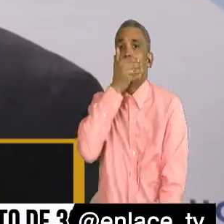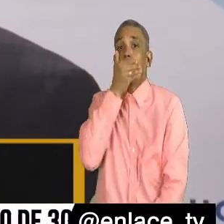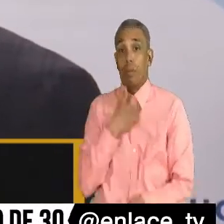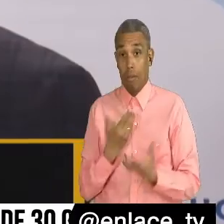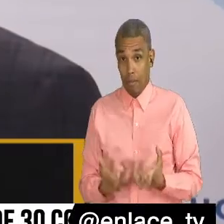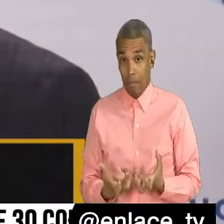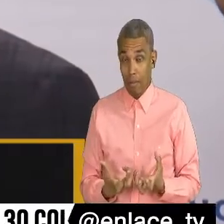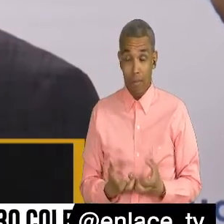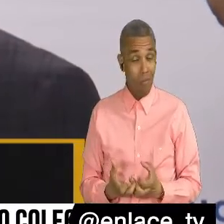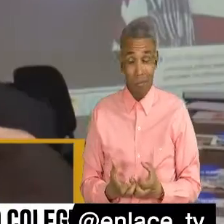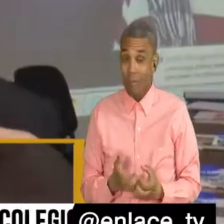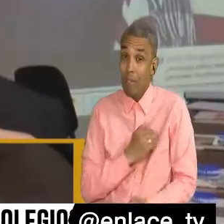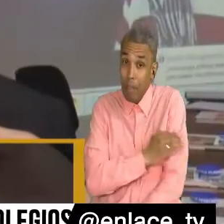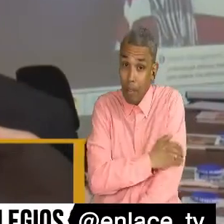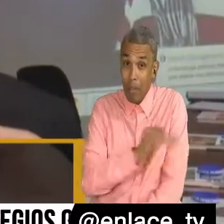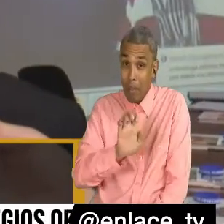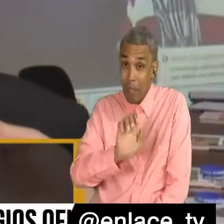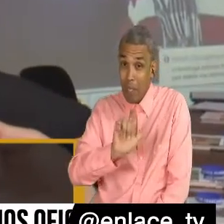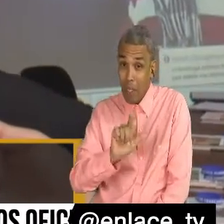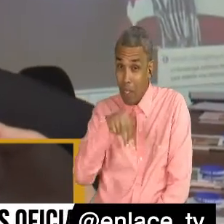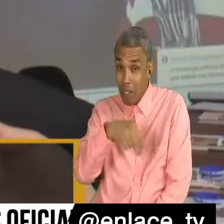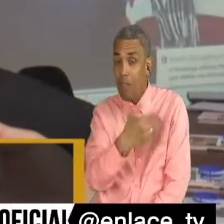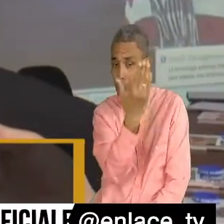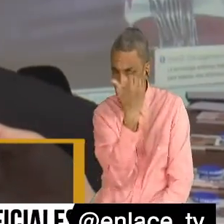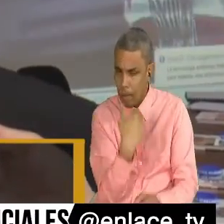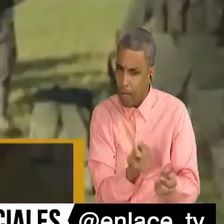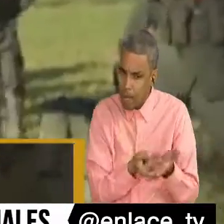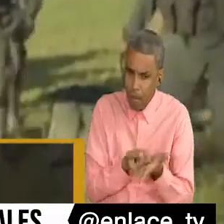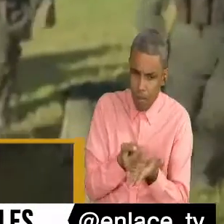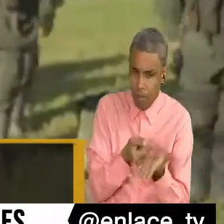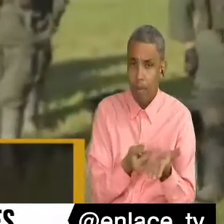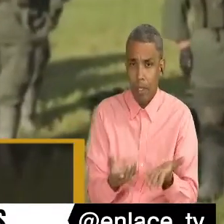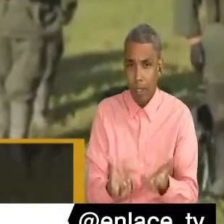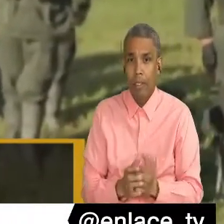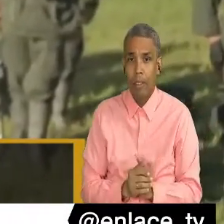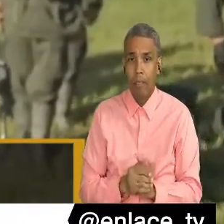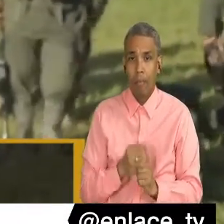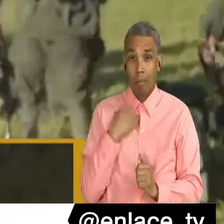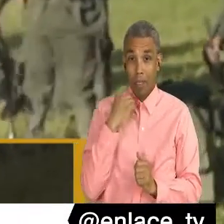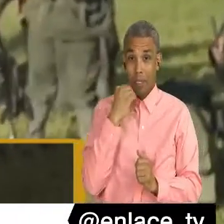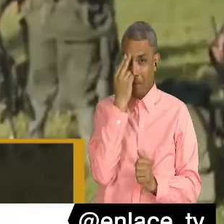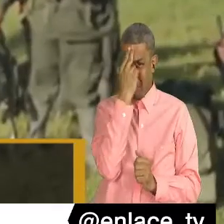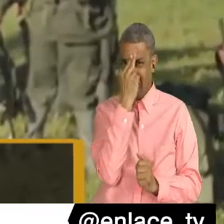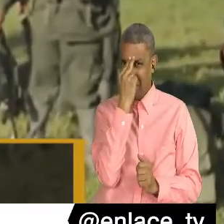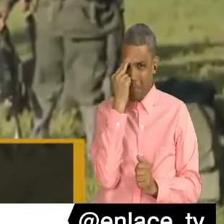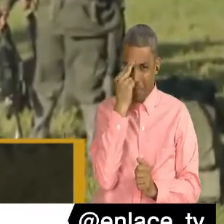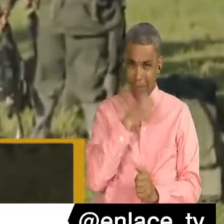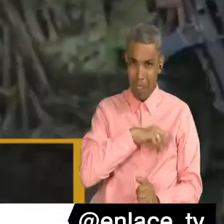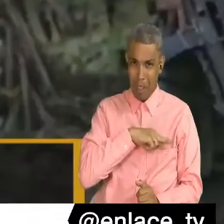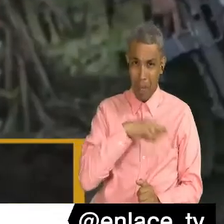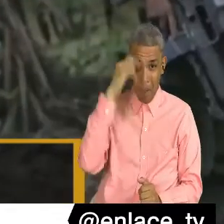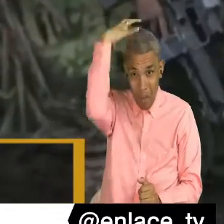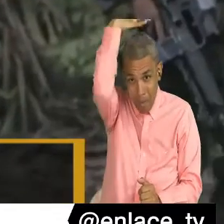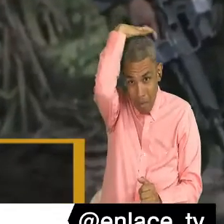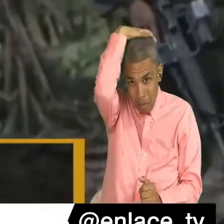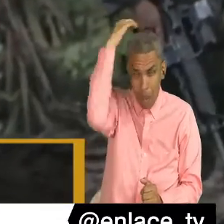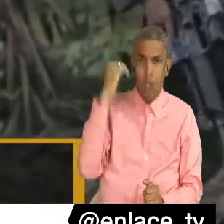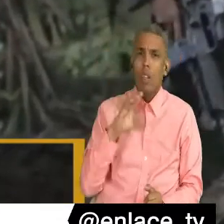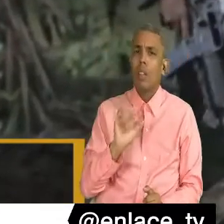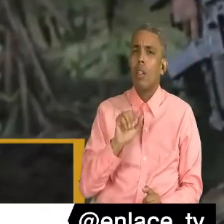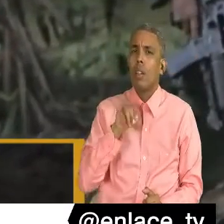la situación de derechos humanos. Monseñor Camilo Castrillón llamó a las partes a mediar para que los diálogos con el Ejército de Liberación Nacional,